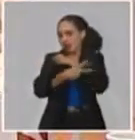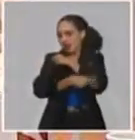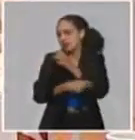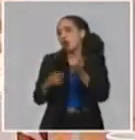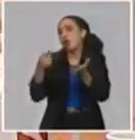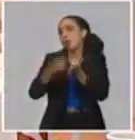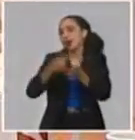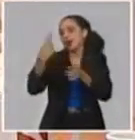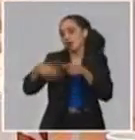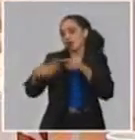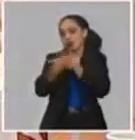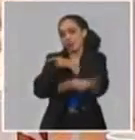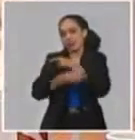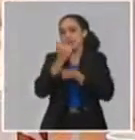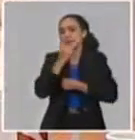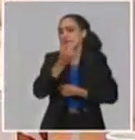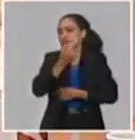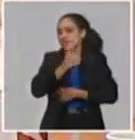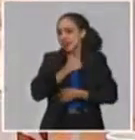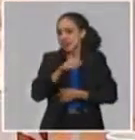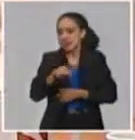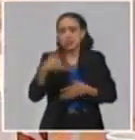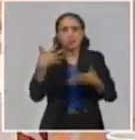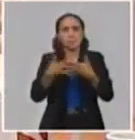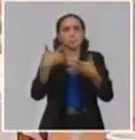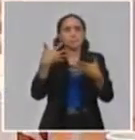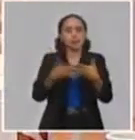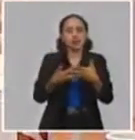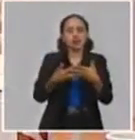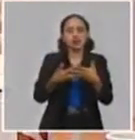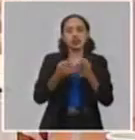no estatales. No es para que la empresa esa sea